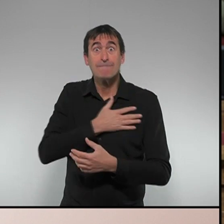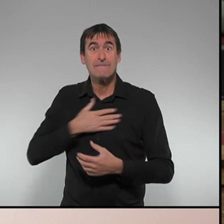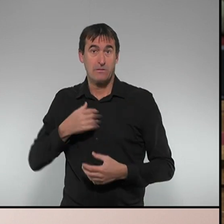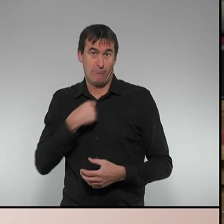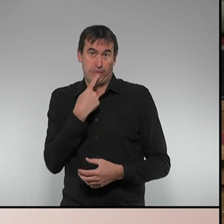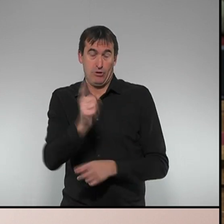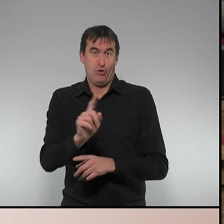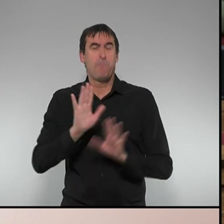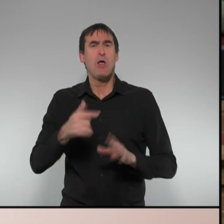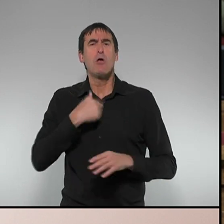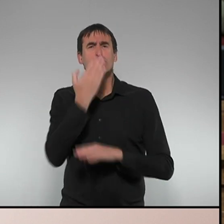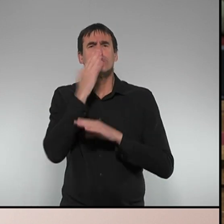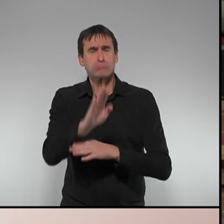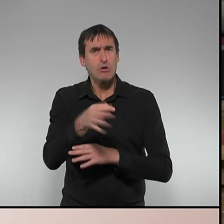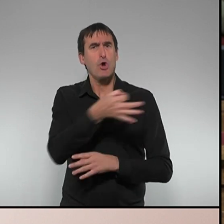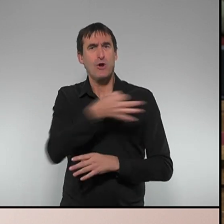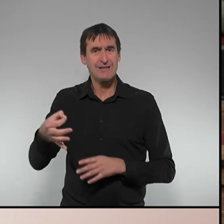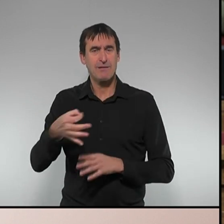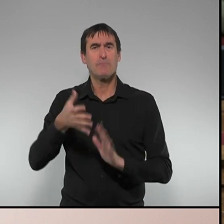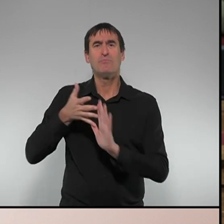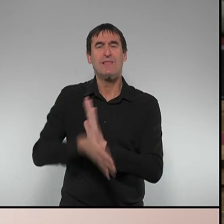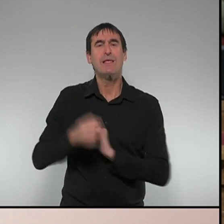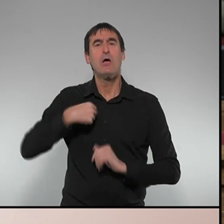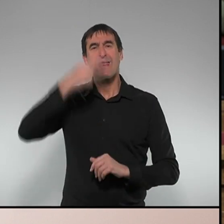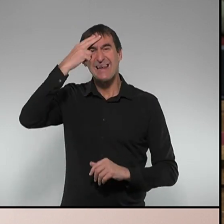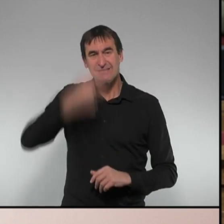Pero me comporto correctamente por respeto institucional.